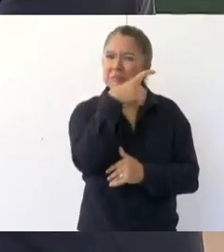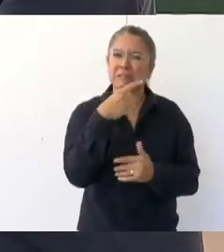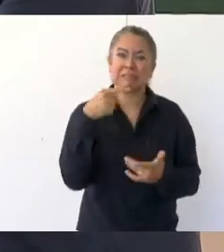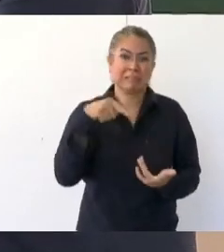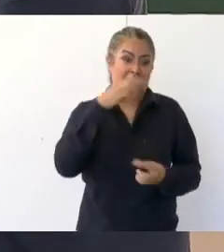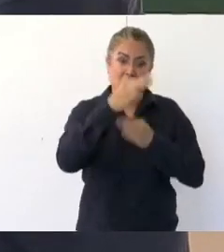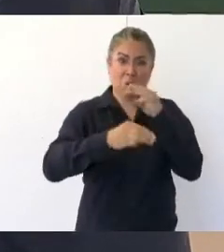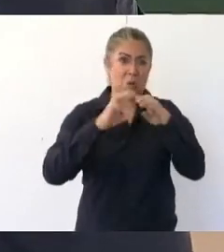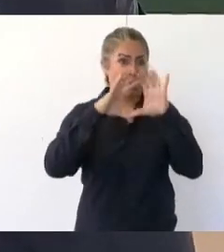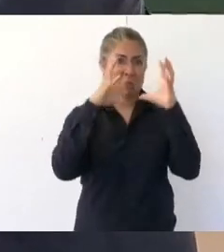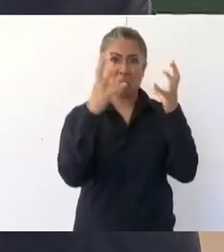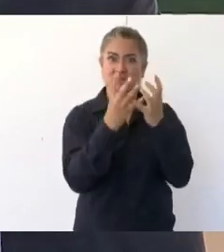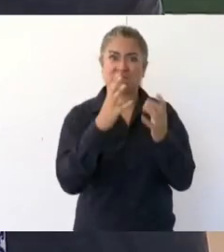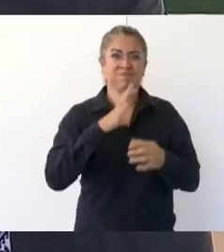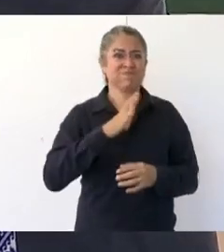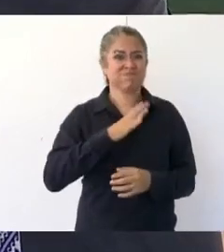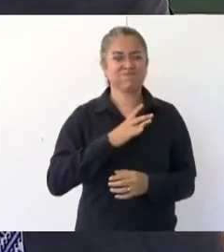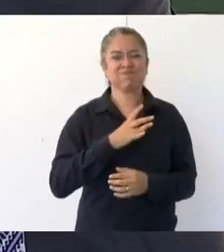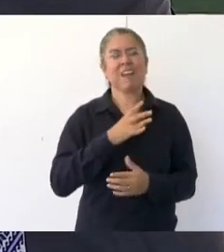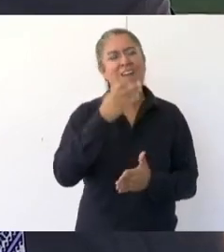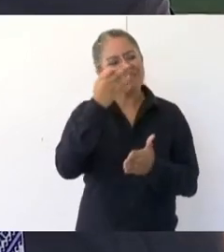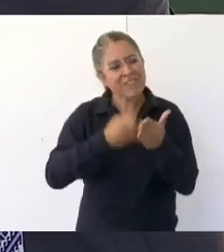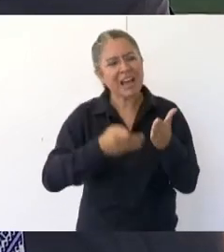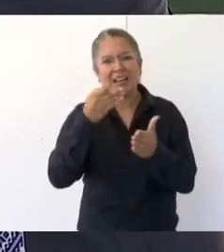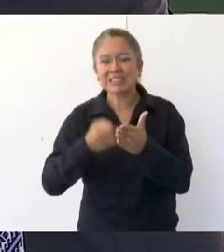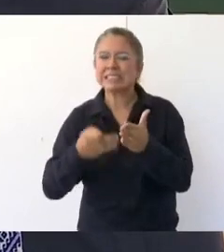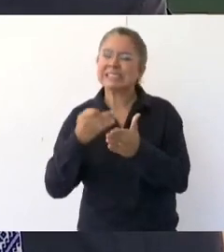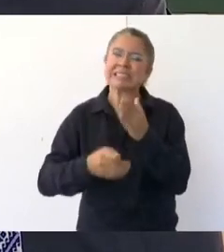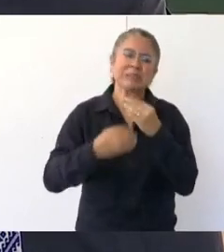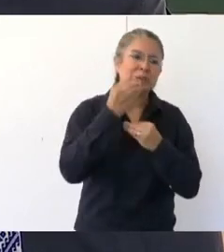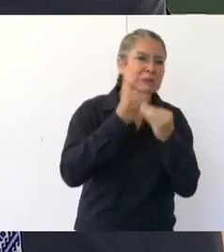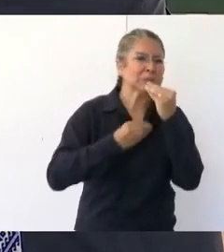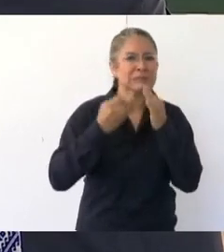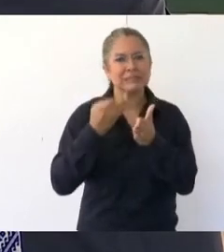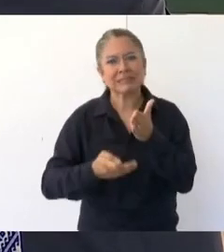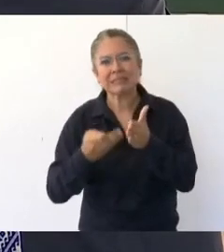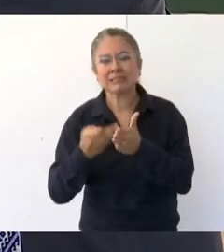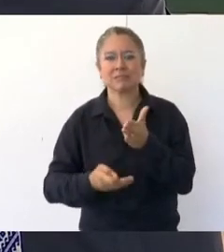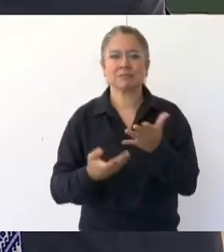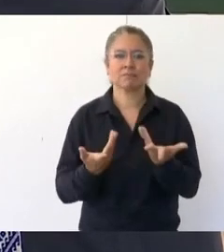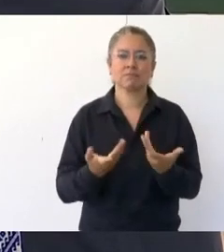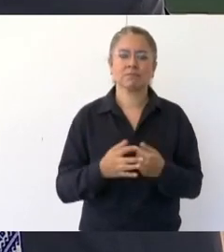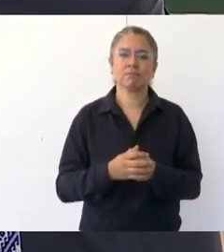hay escasez de alimentos